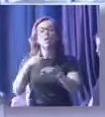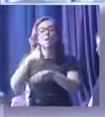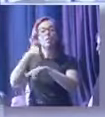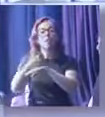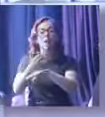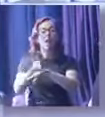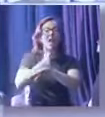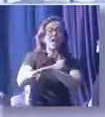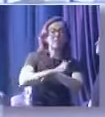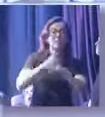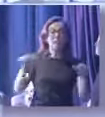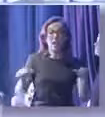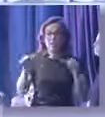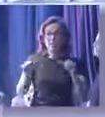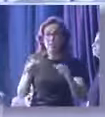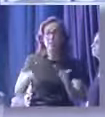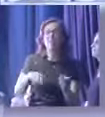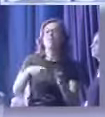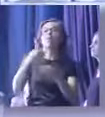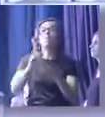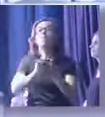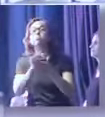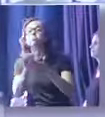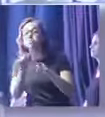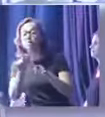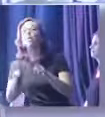el durante y estén en el después.